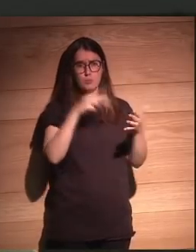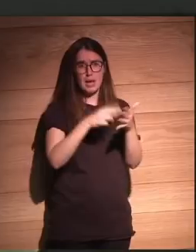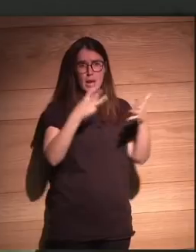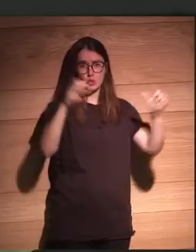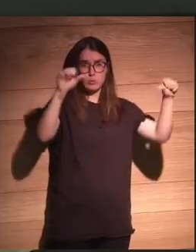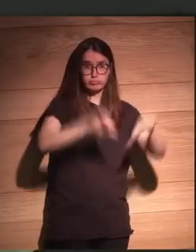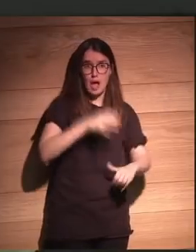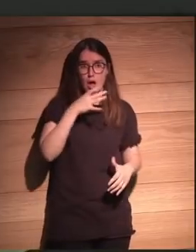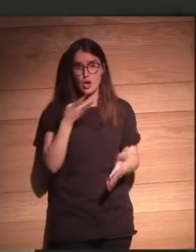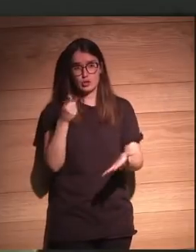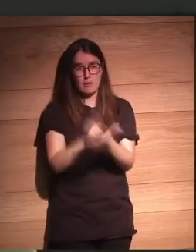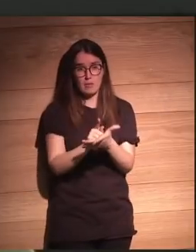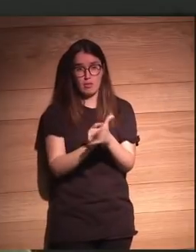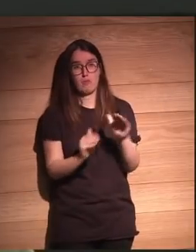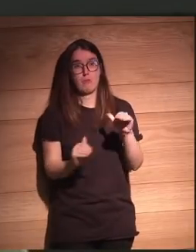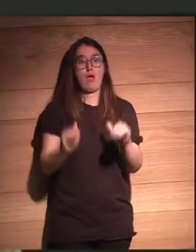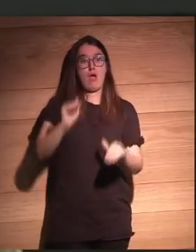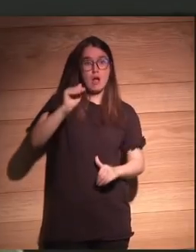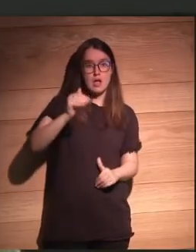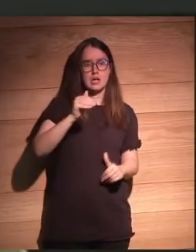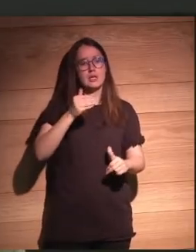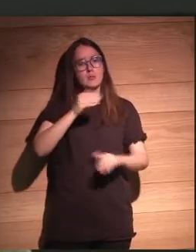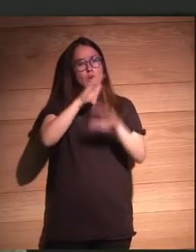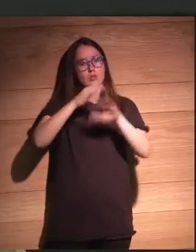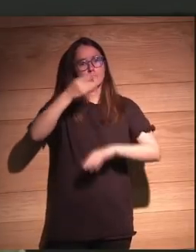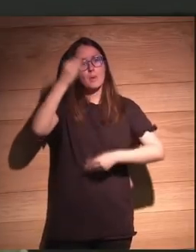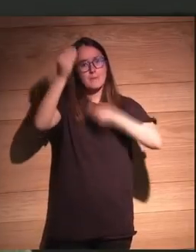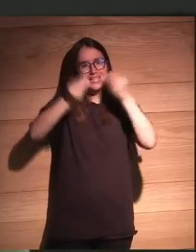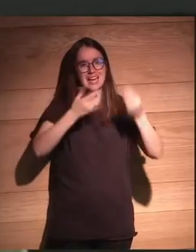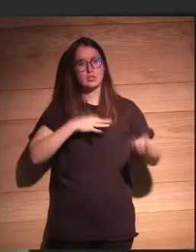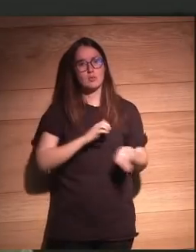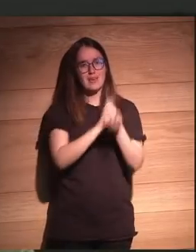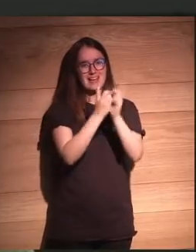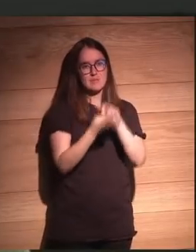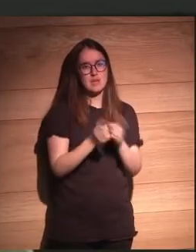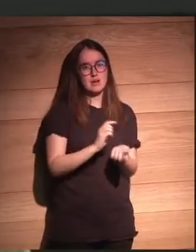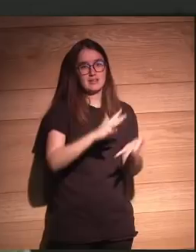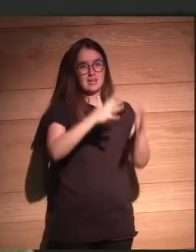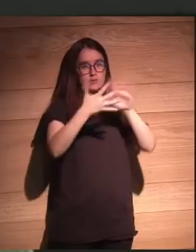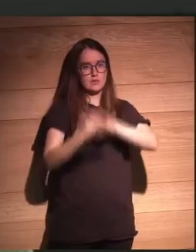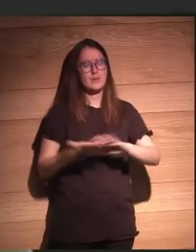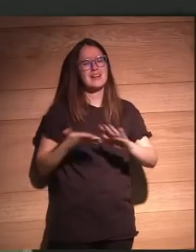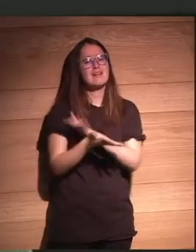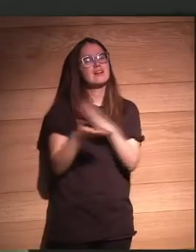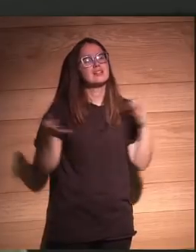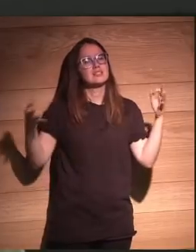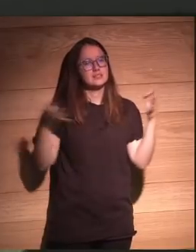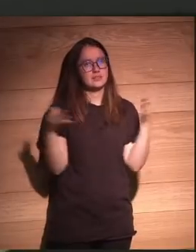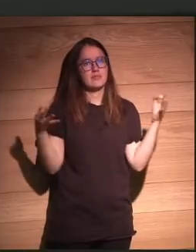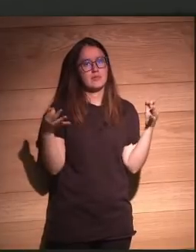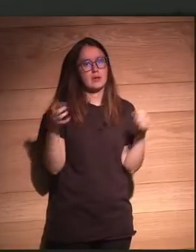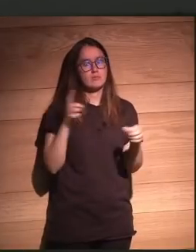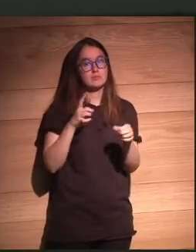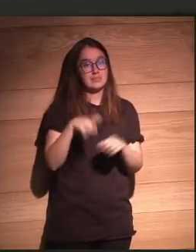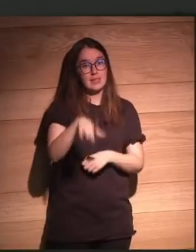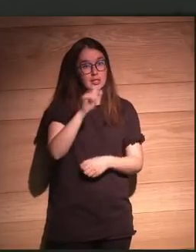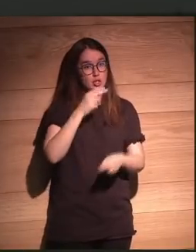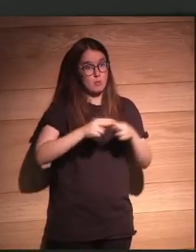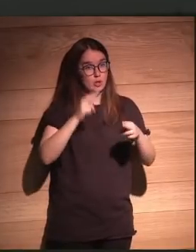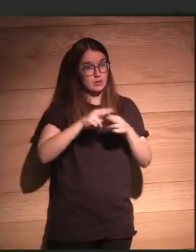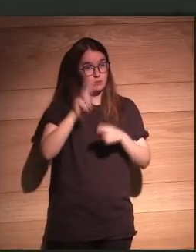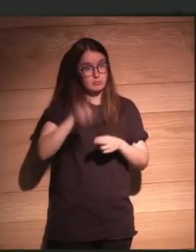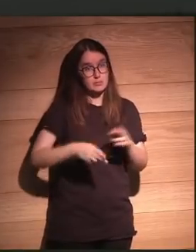Y por último también pensar las posibilidades de que esto se puede cambiar y transformar, es decir, forma parte de decisiones políticas, por